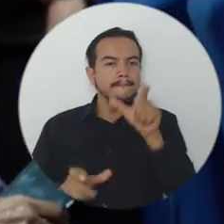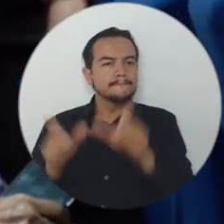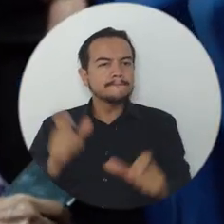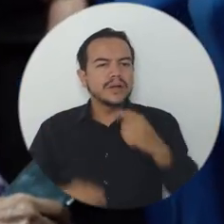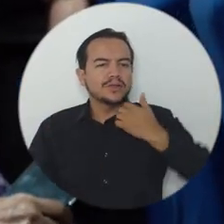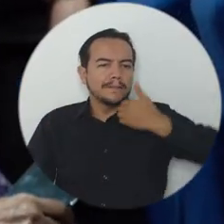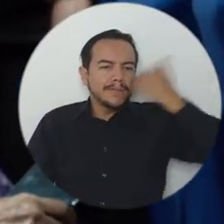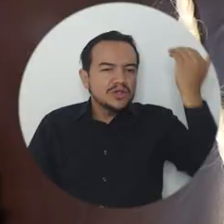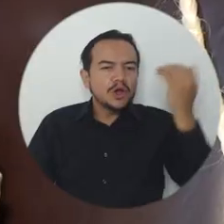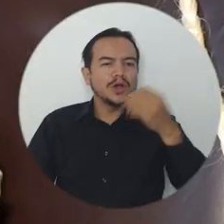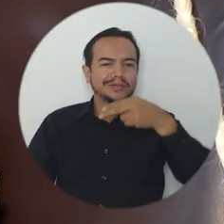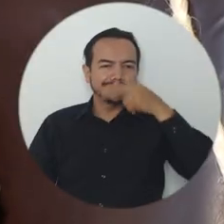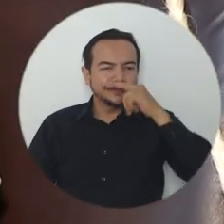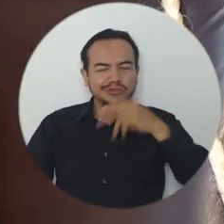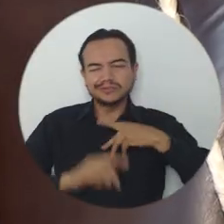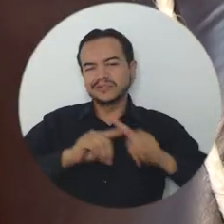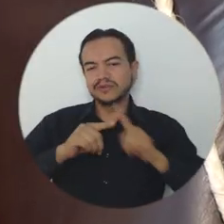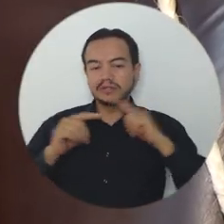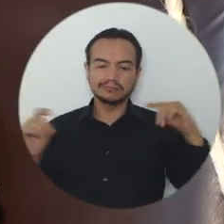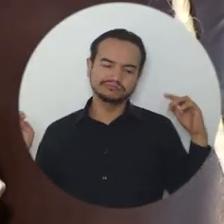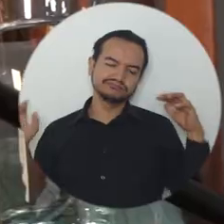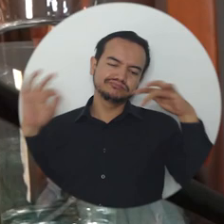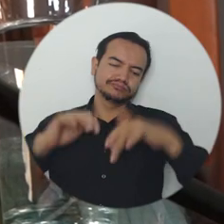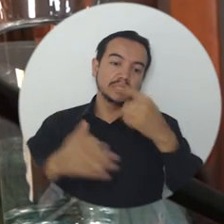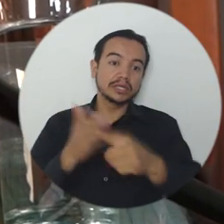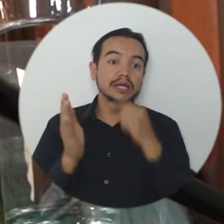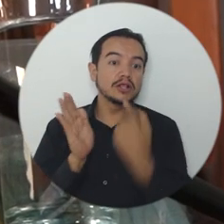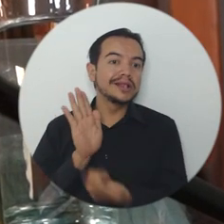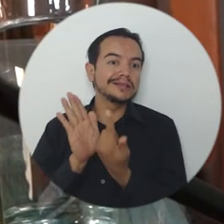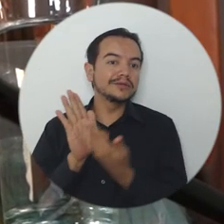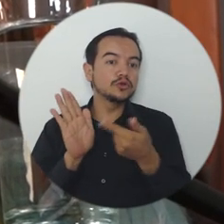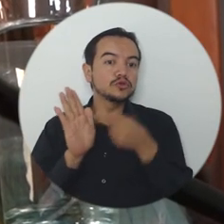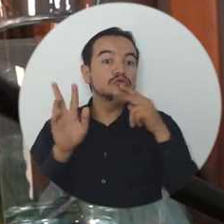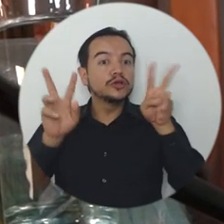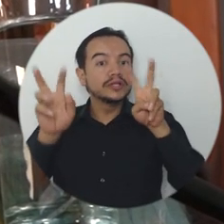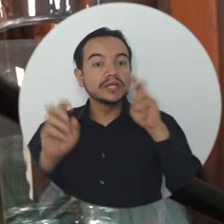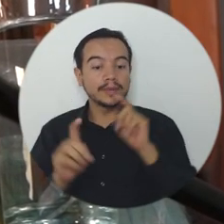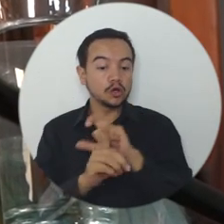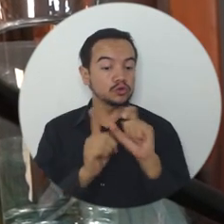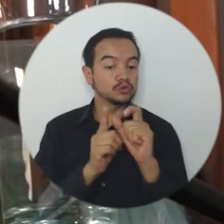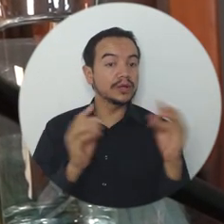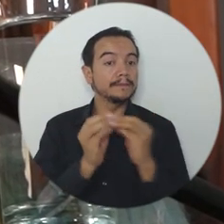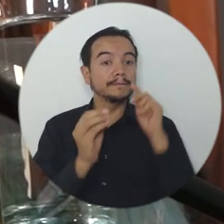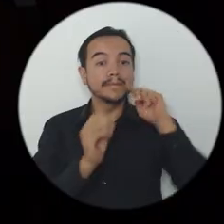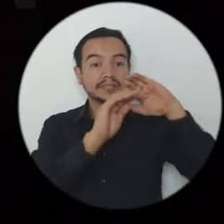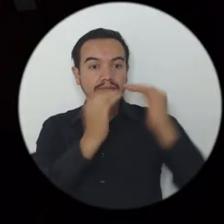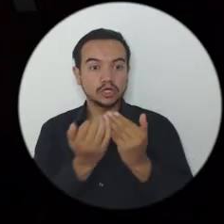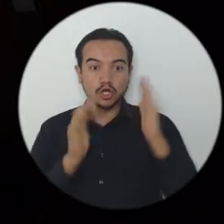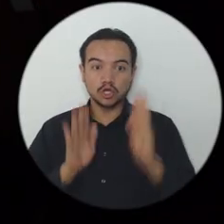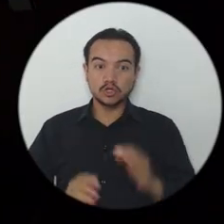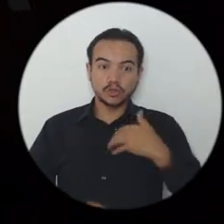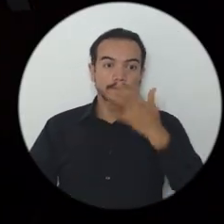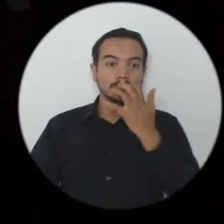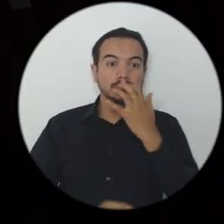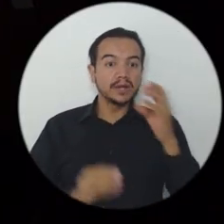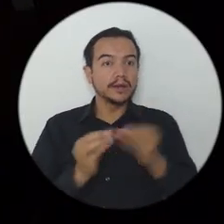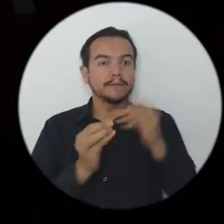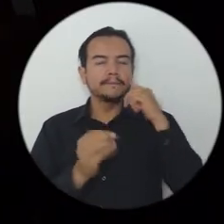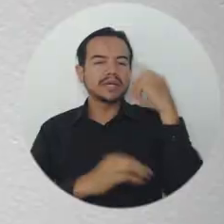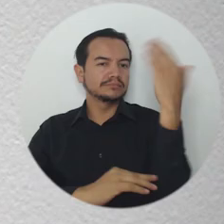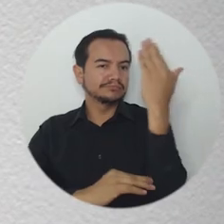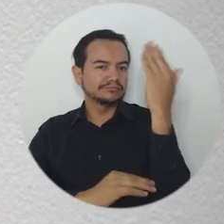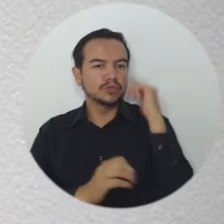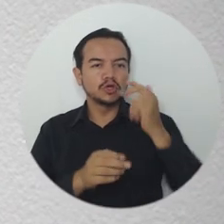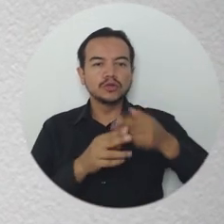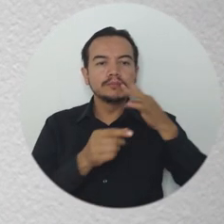todas las edades disfrutó del conversatorio sobre el libro Cultura y Literatura en los Cuentos de Gabriel García Márquez, la proyección del documental Los